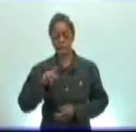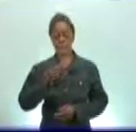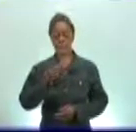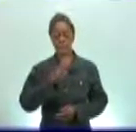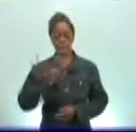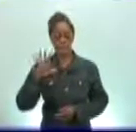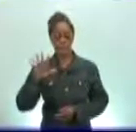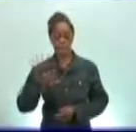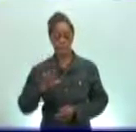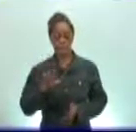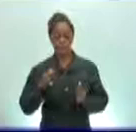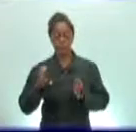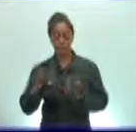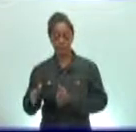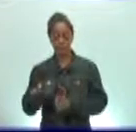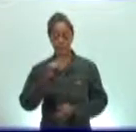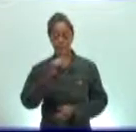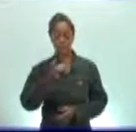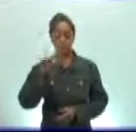1935 a